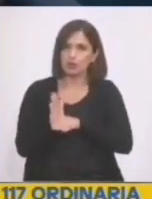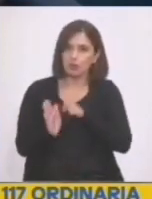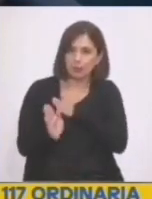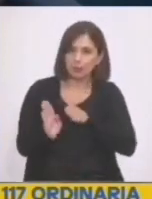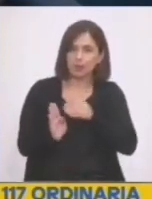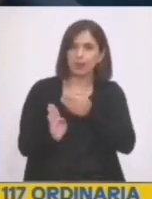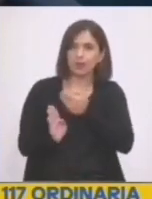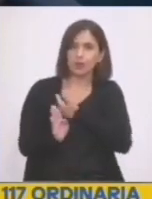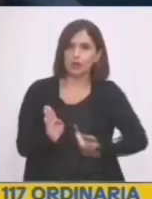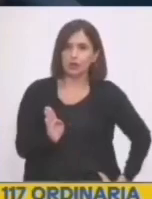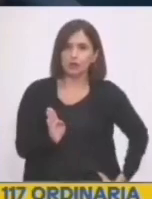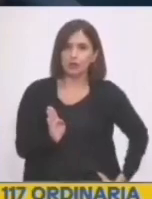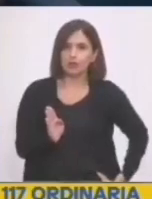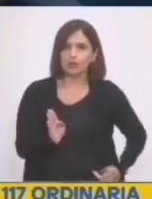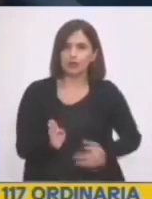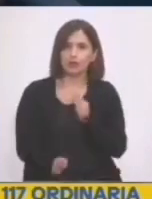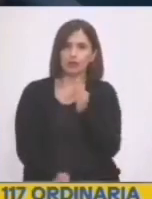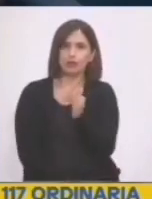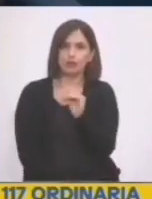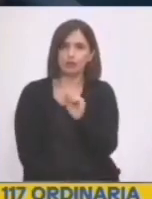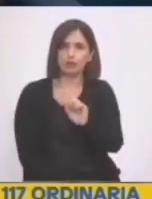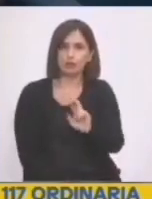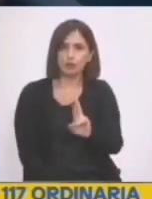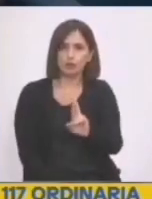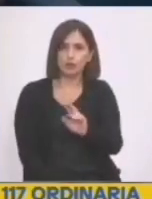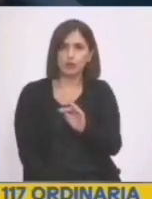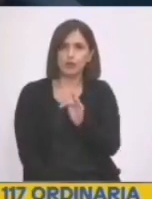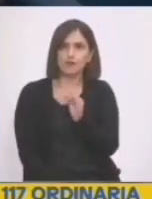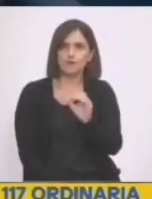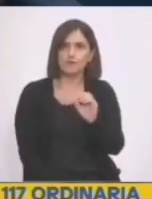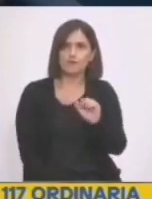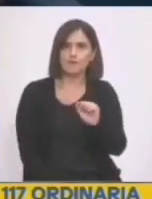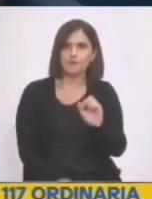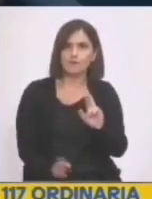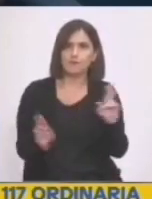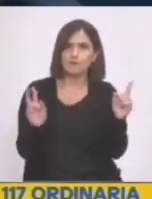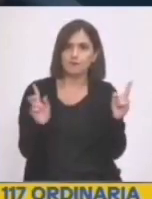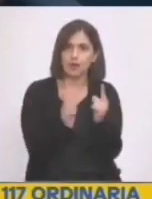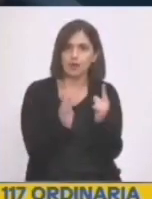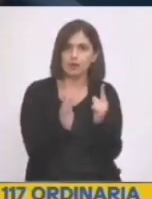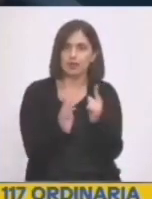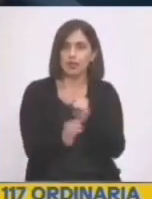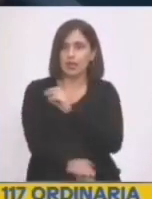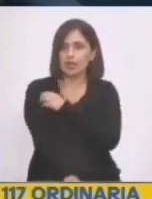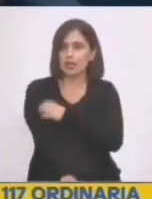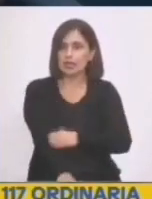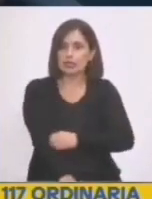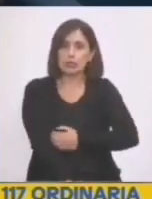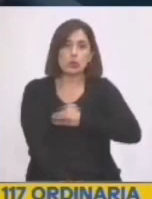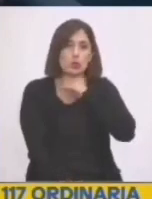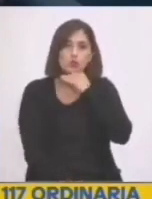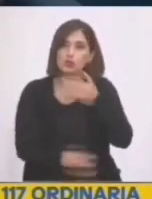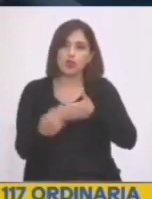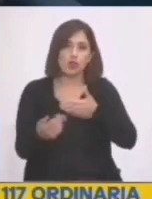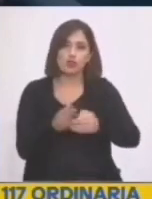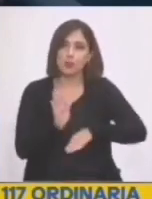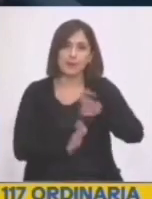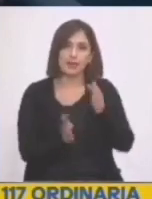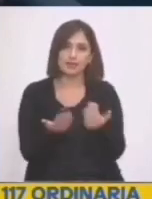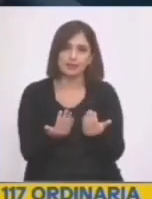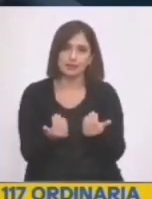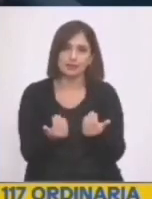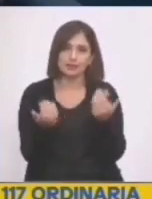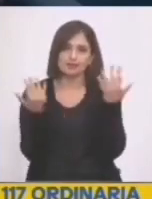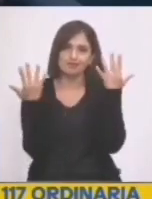como este fondo de apoyo a las regiones y las regiones lo utilizan donde más le aprieta el zapato y se